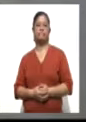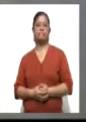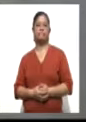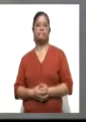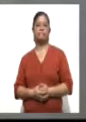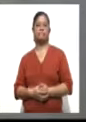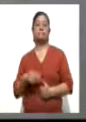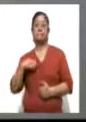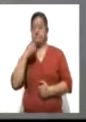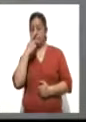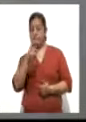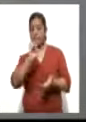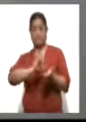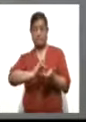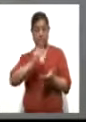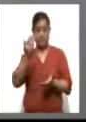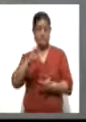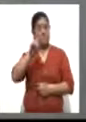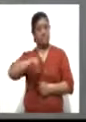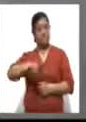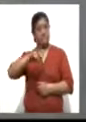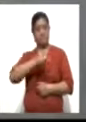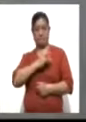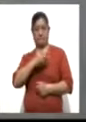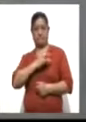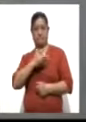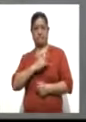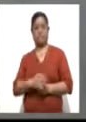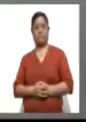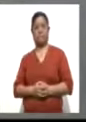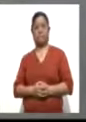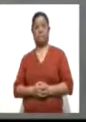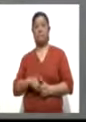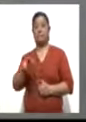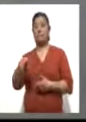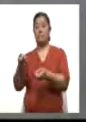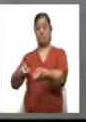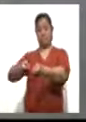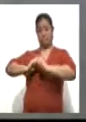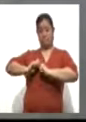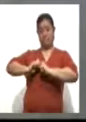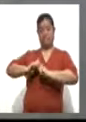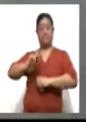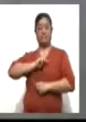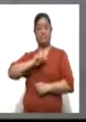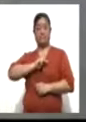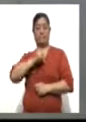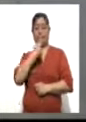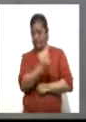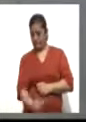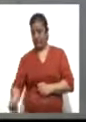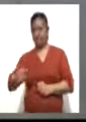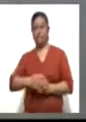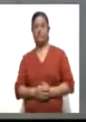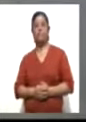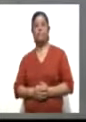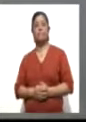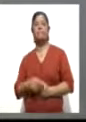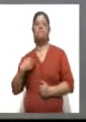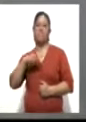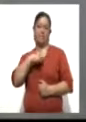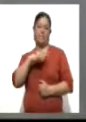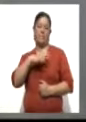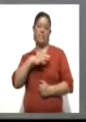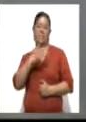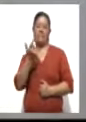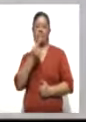un agradecimiento, que ahora sí les doy de corazón porque ellos nos lo están dando a nosotros para nuestros niños. Porque pues nosotros tenemos niños, bueno,